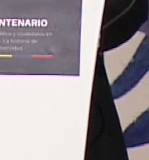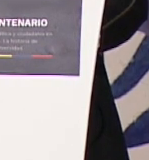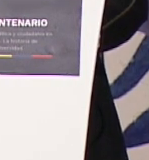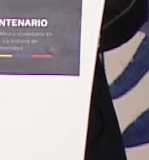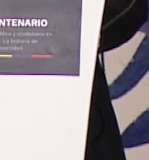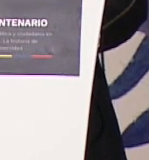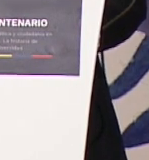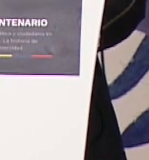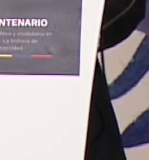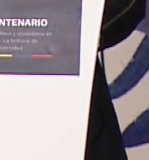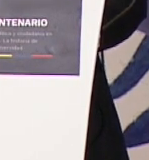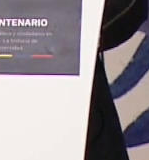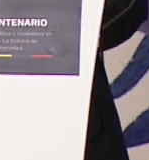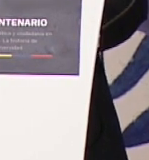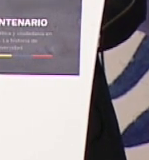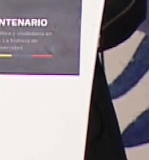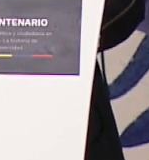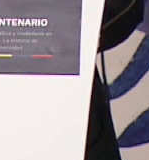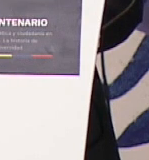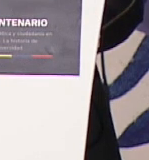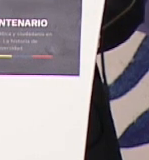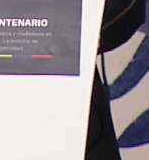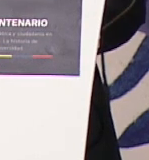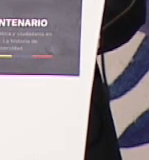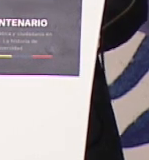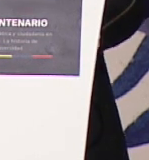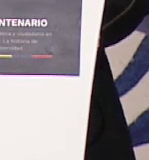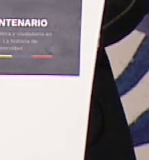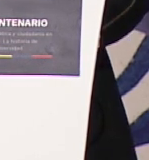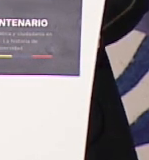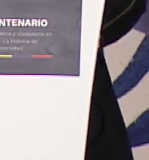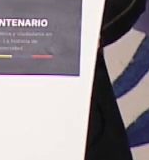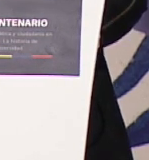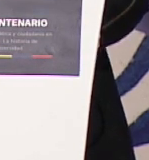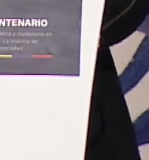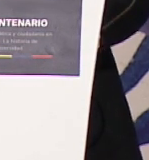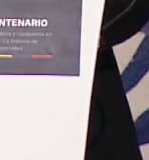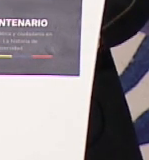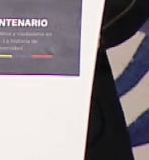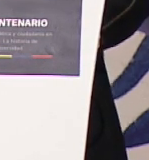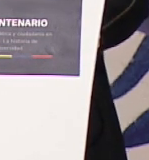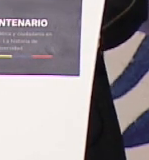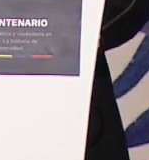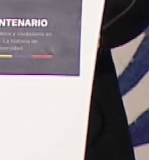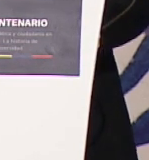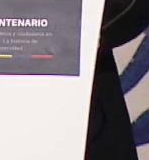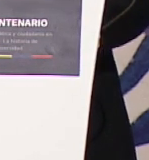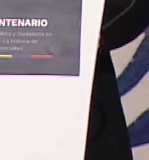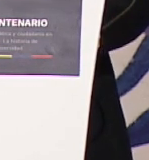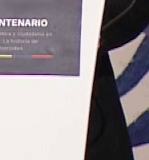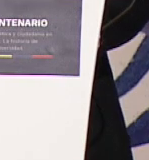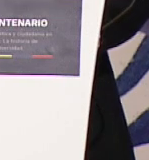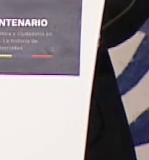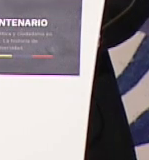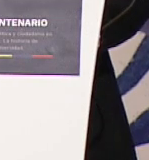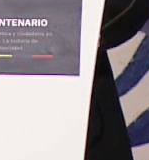Bicentenario del Colegio Nacionalizado, la presentación de Duitama en Boyacá. La cuarta experiencia que queremos compartir es Trenzando